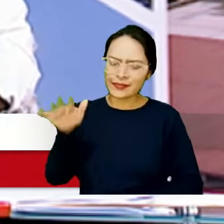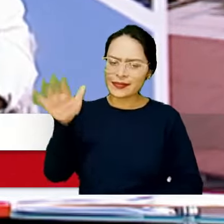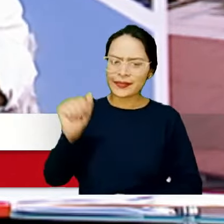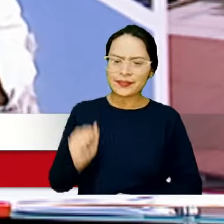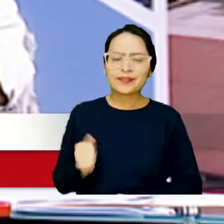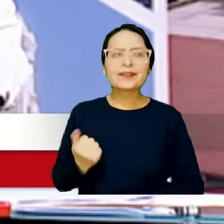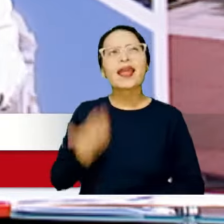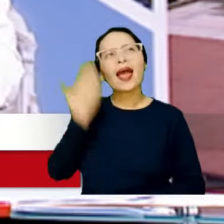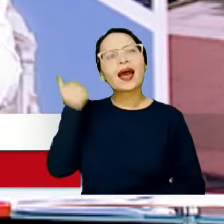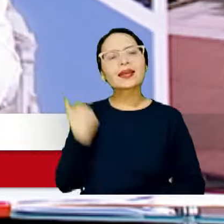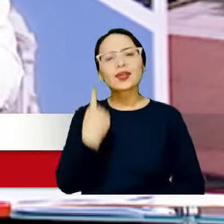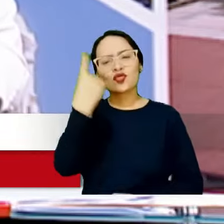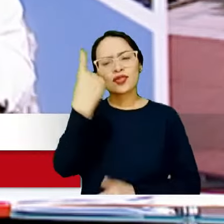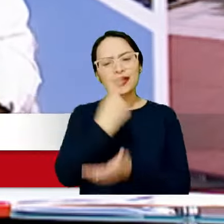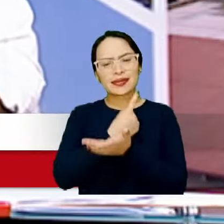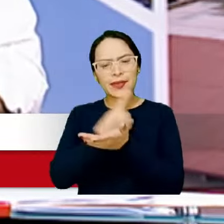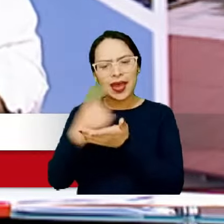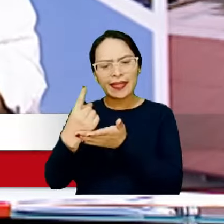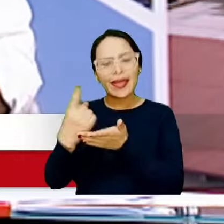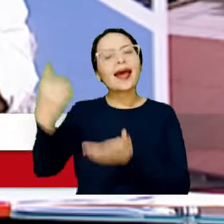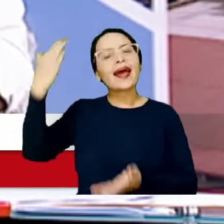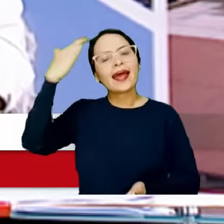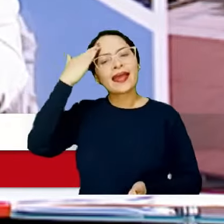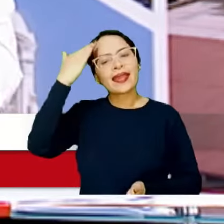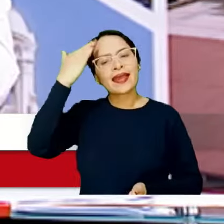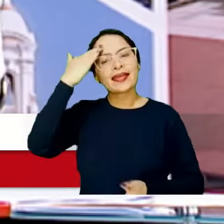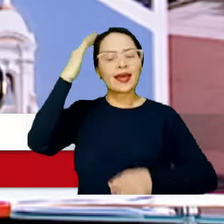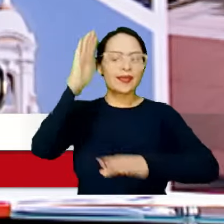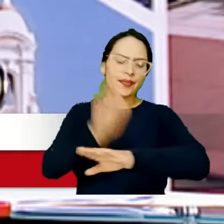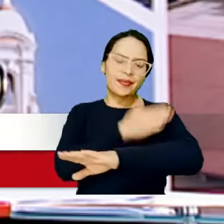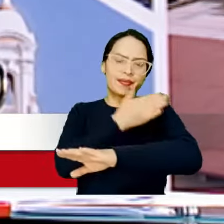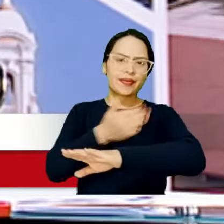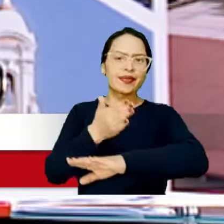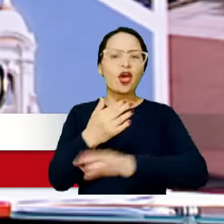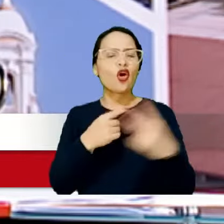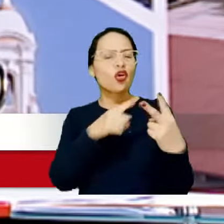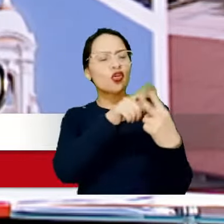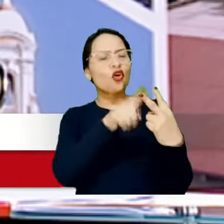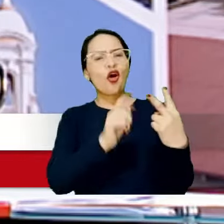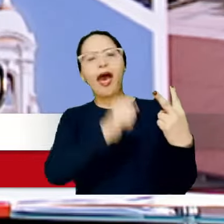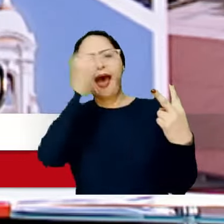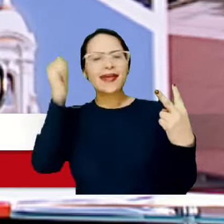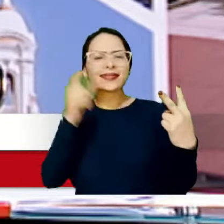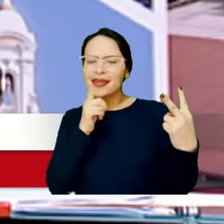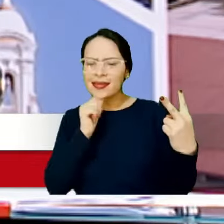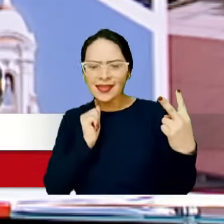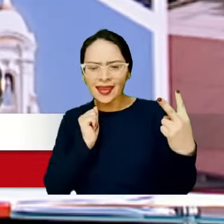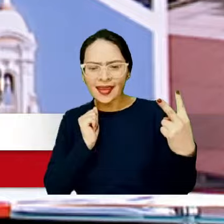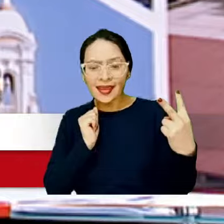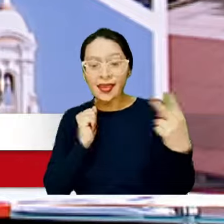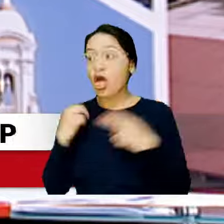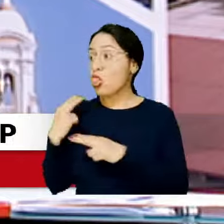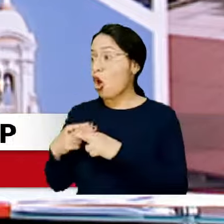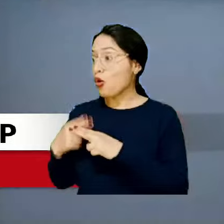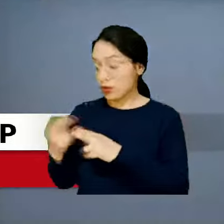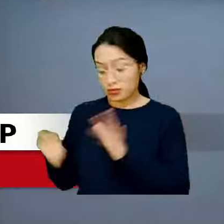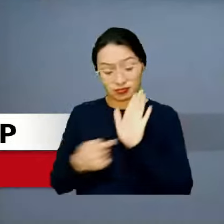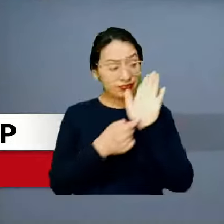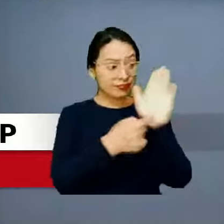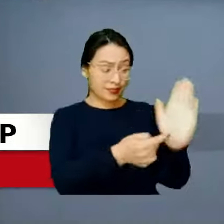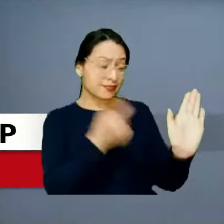ya sabíamos quiénes iban a ganar los dos nuevos conciertos? Aquí están. Aquí tiene usted, me pedía los nombres, si quiere léalos, aquí están los dos